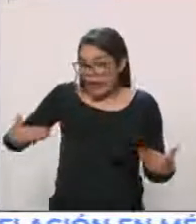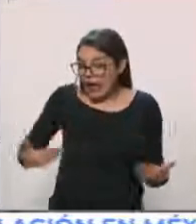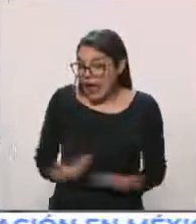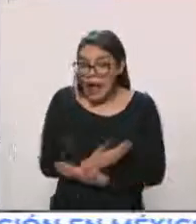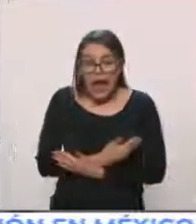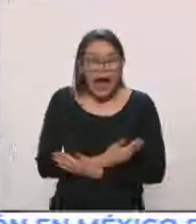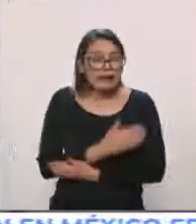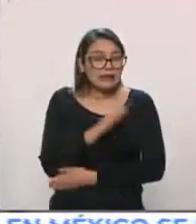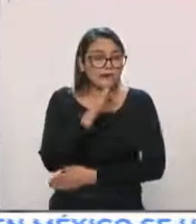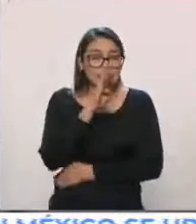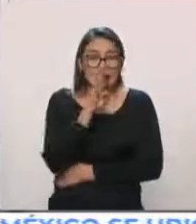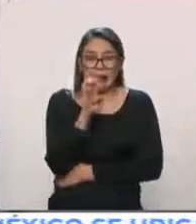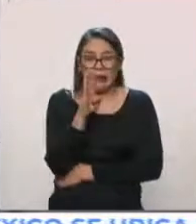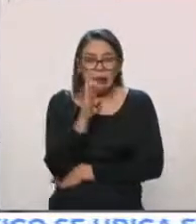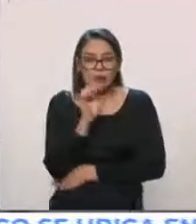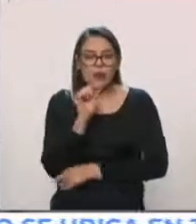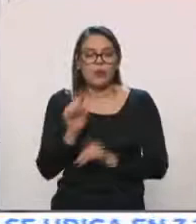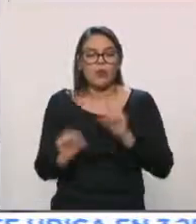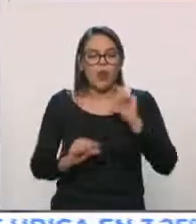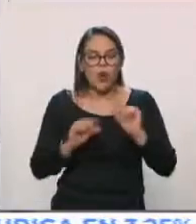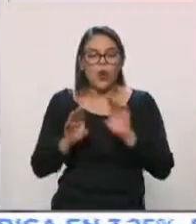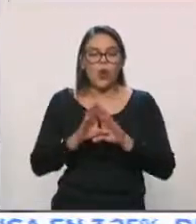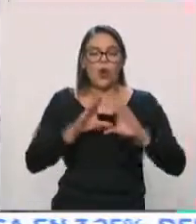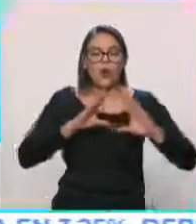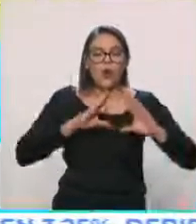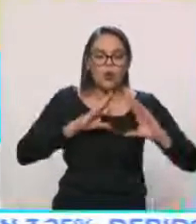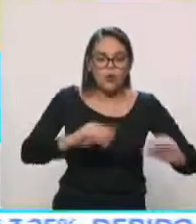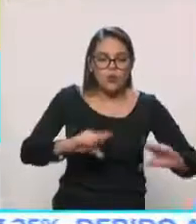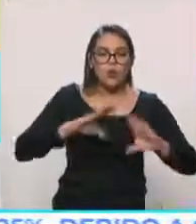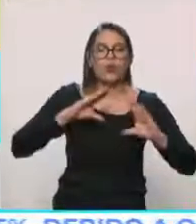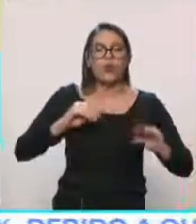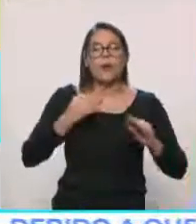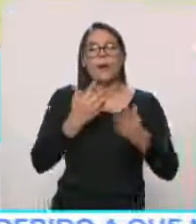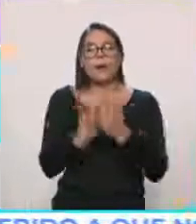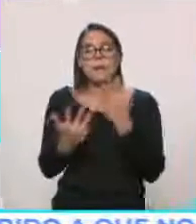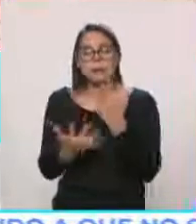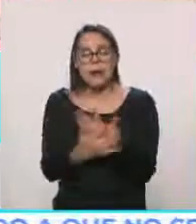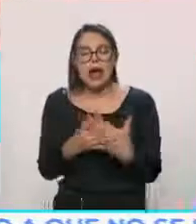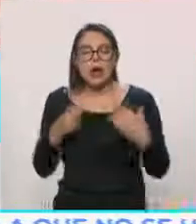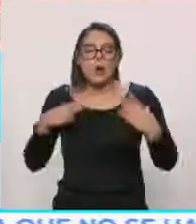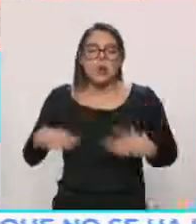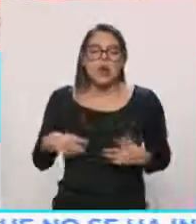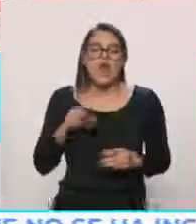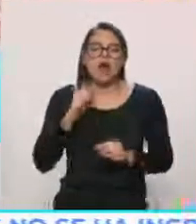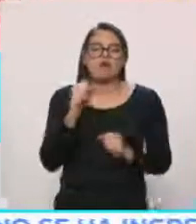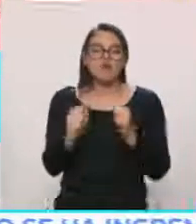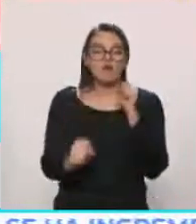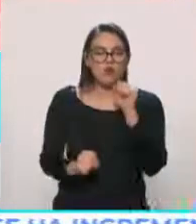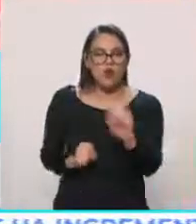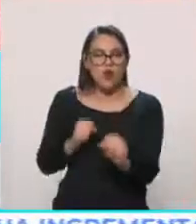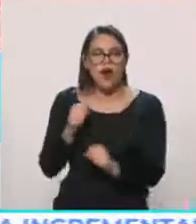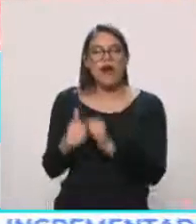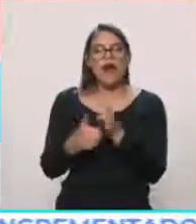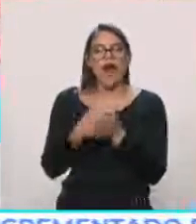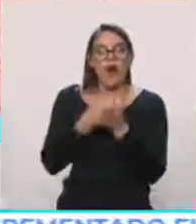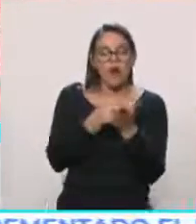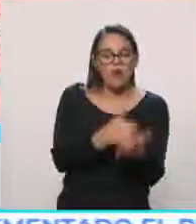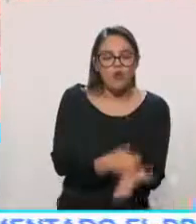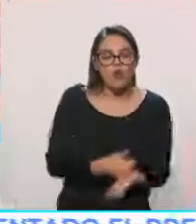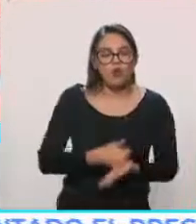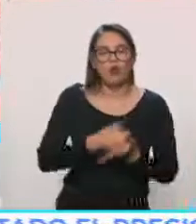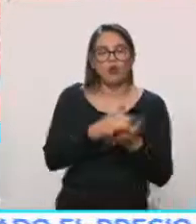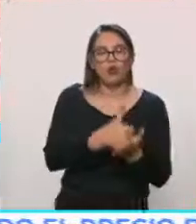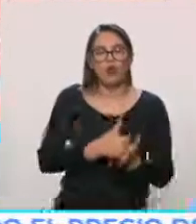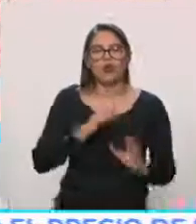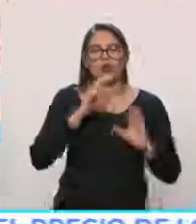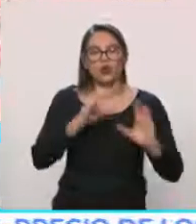nacidos, ¿no? Cápsulas de estimulación a través de movimientos donde las madres, los padres, la familia puede estimular al